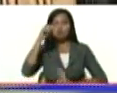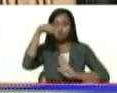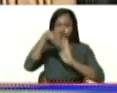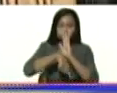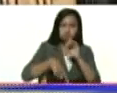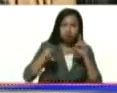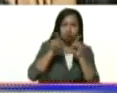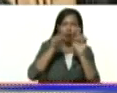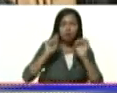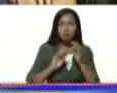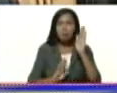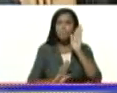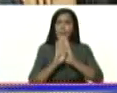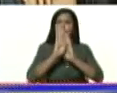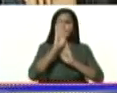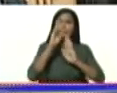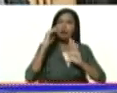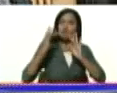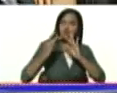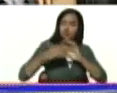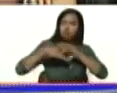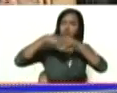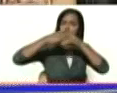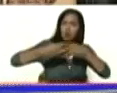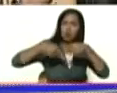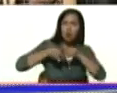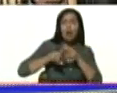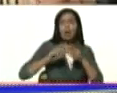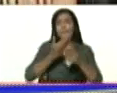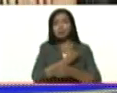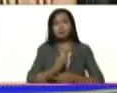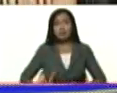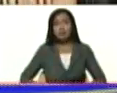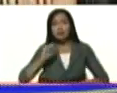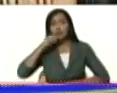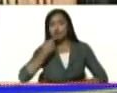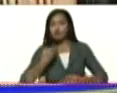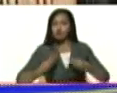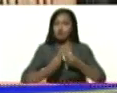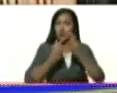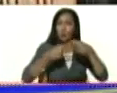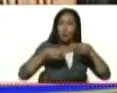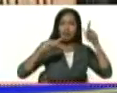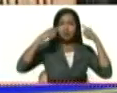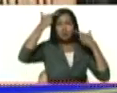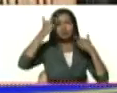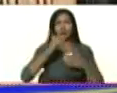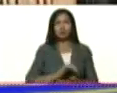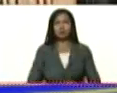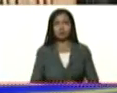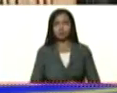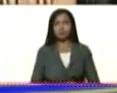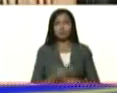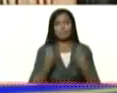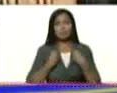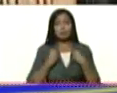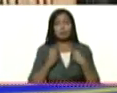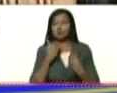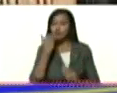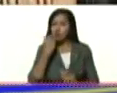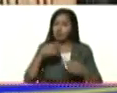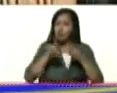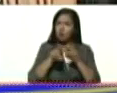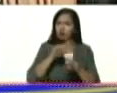profundizarse y crecer la relación entre Vladimir Putin y Hugo Chávez. Vivió de cerca